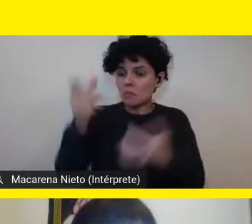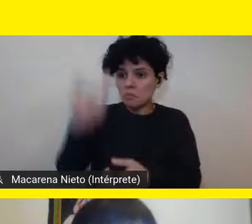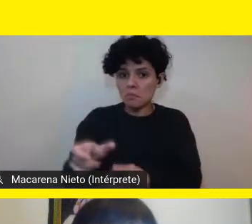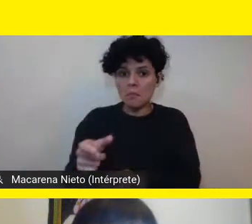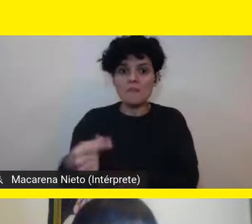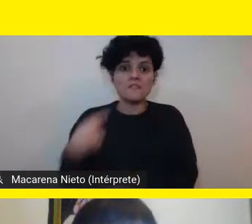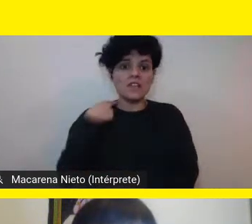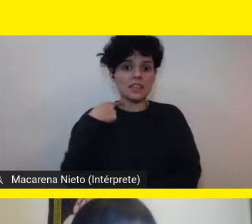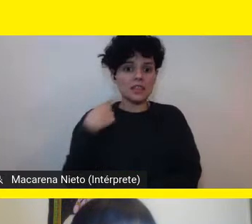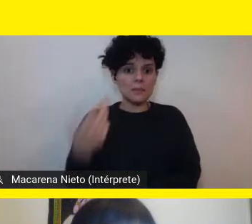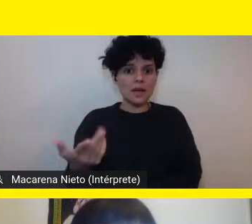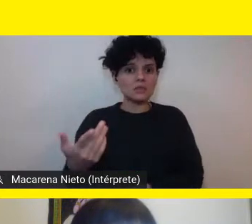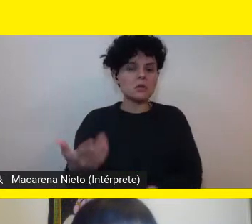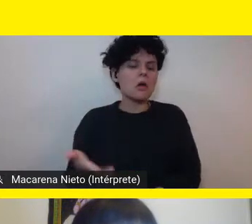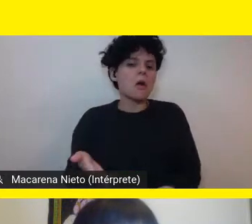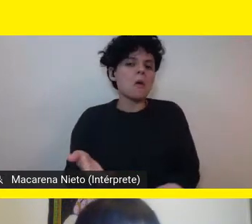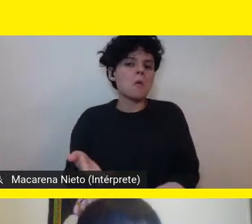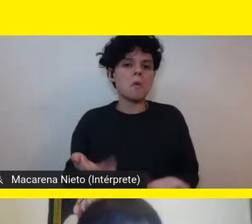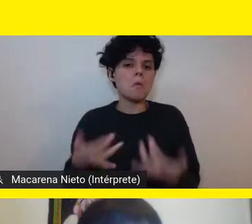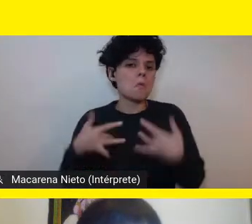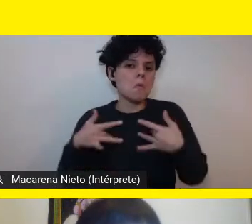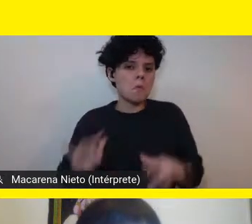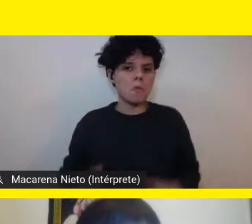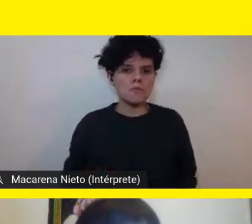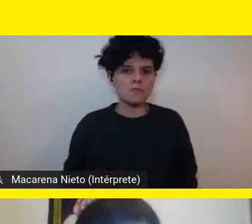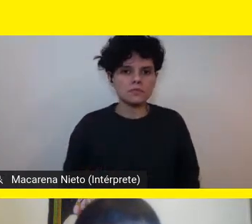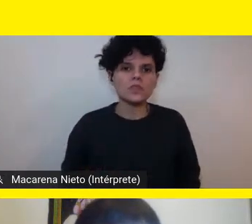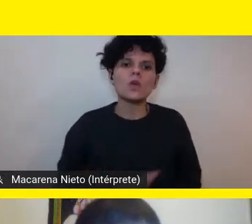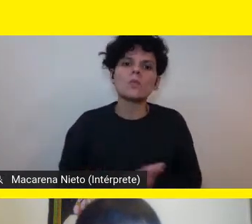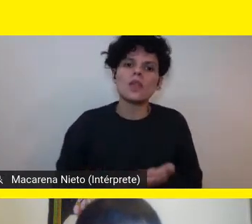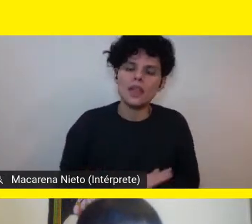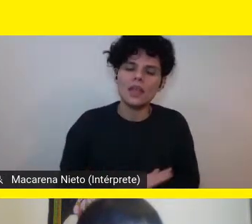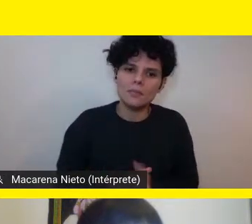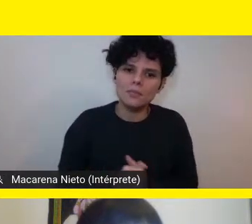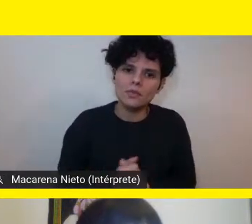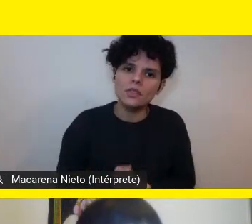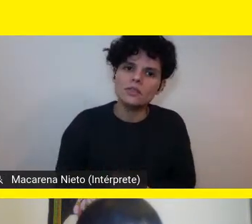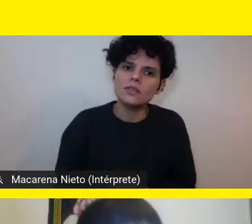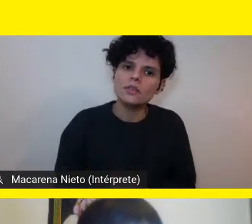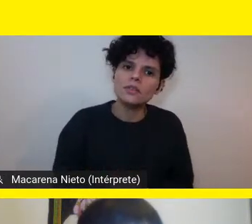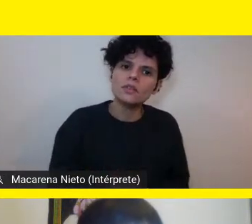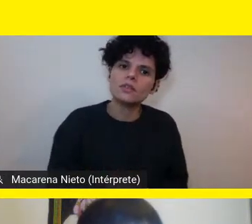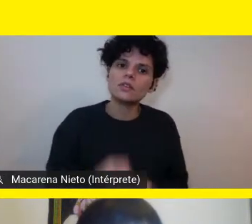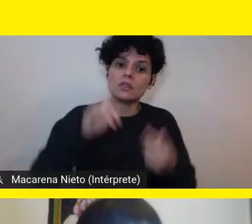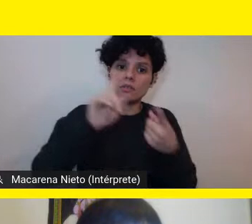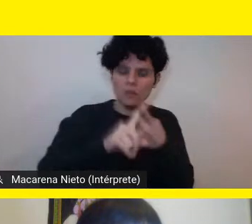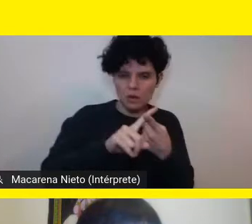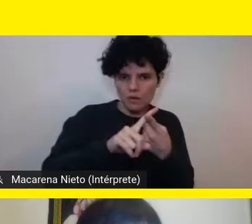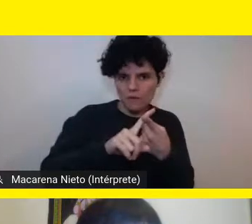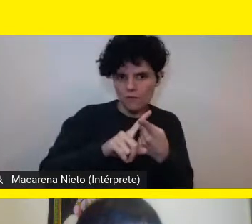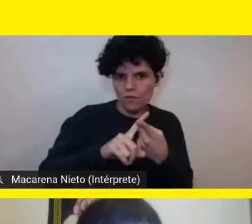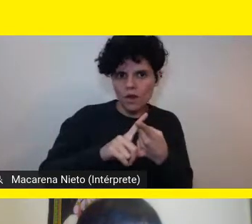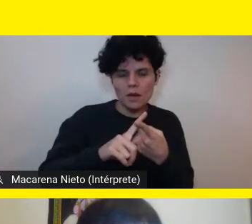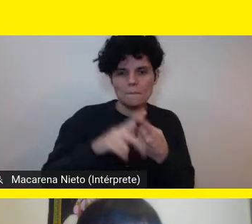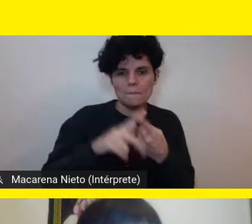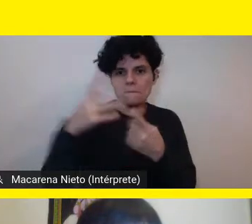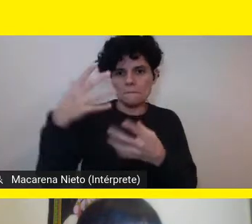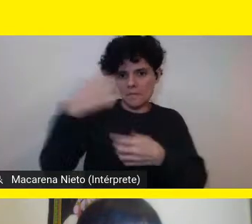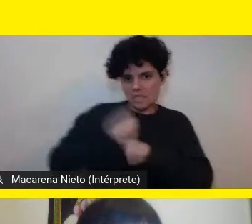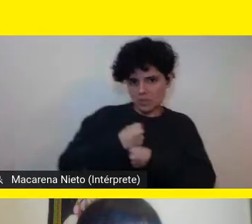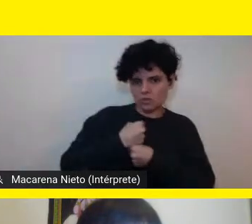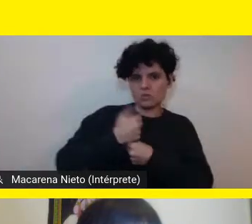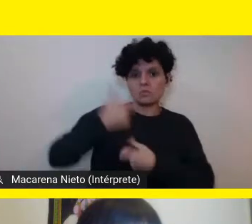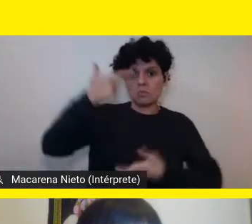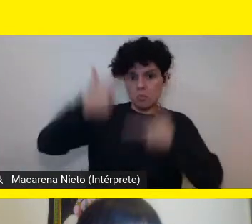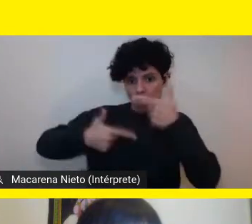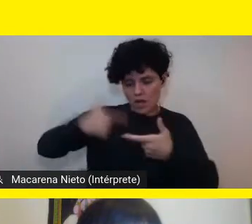las víctimas que, por ejemplo, como en el caso de Aide, se encontraba, además de ser víctima de prisión política y tortura, se encontraba embarazada. Aide algo mencionó a propósito de